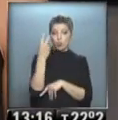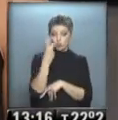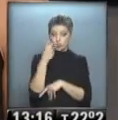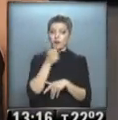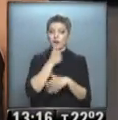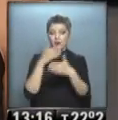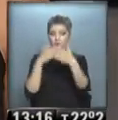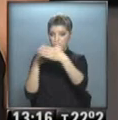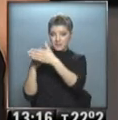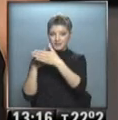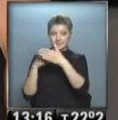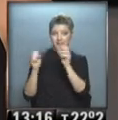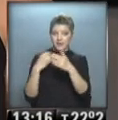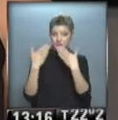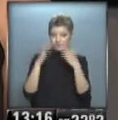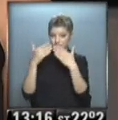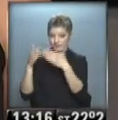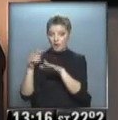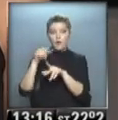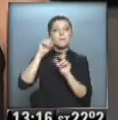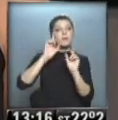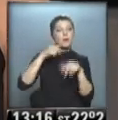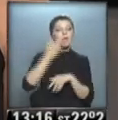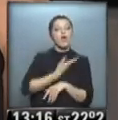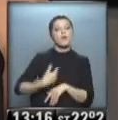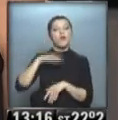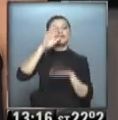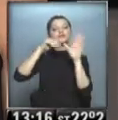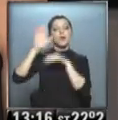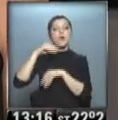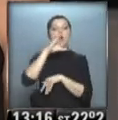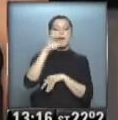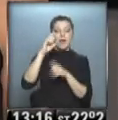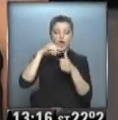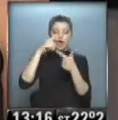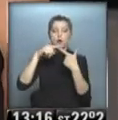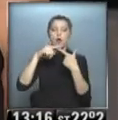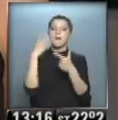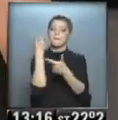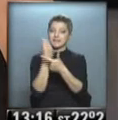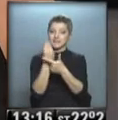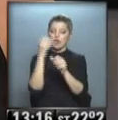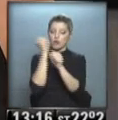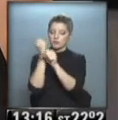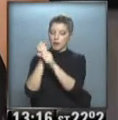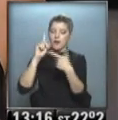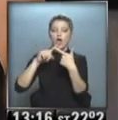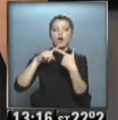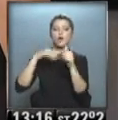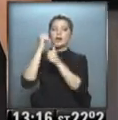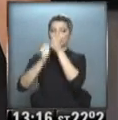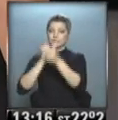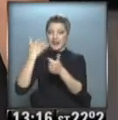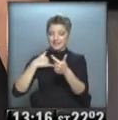hizo oficialmente de parte del Gobierno Nacional a las asociaciones de bancos, también a los representantes de los trabajadores y a la Unión Industrial